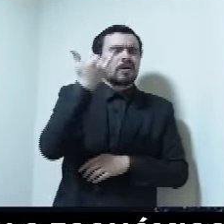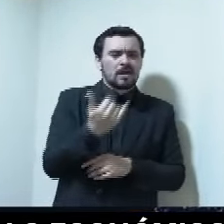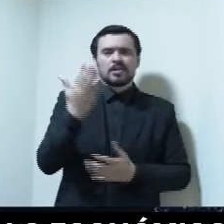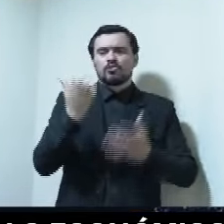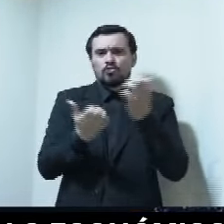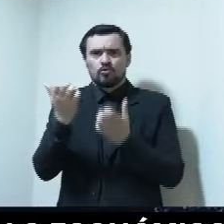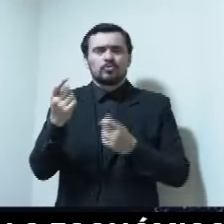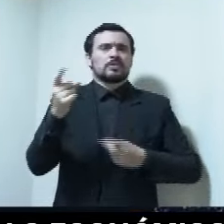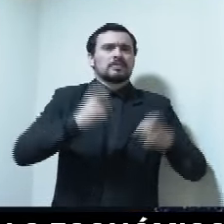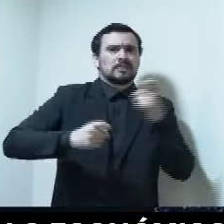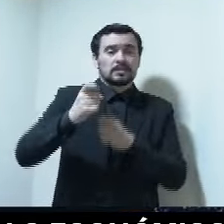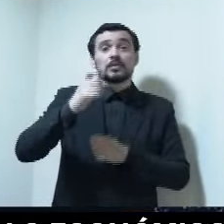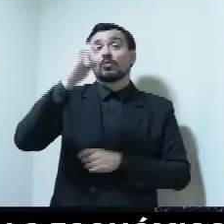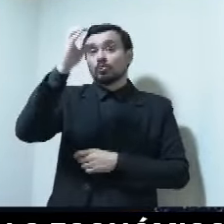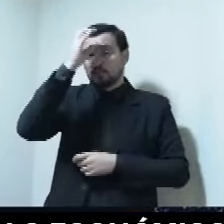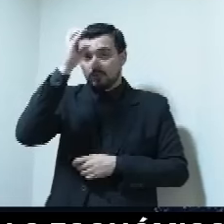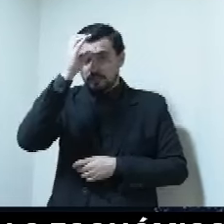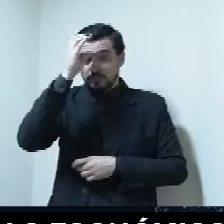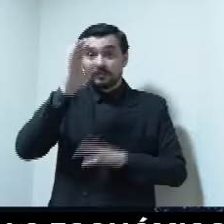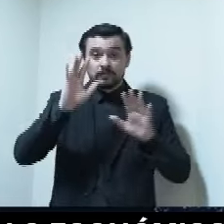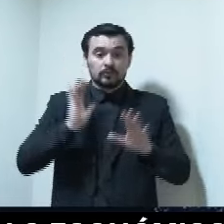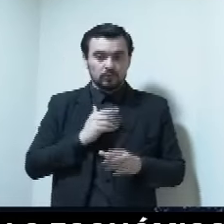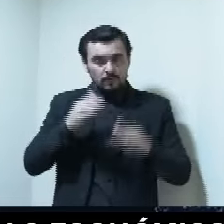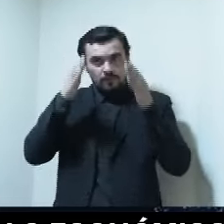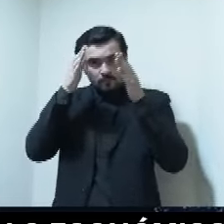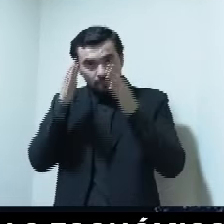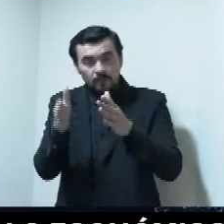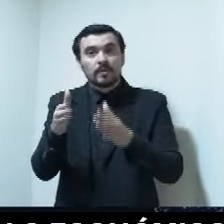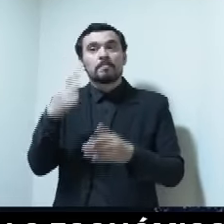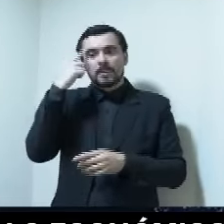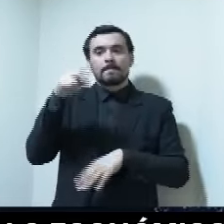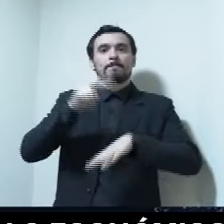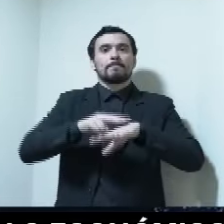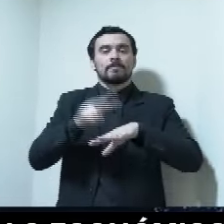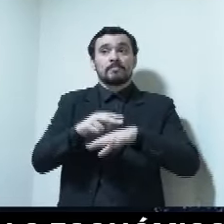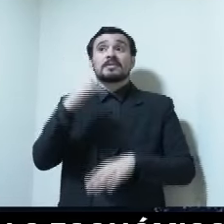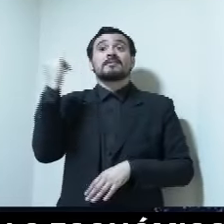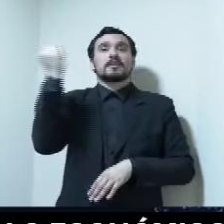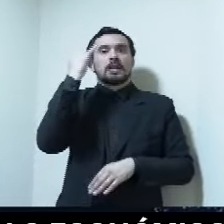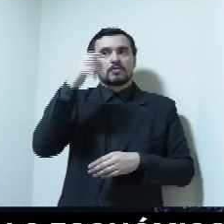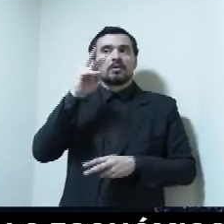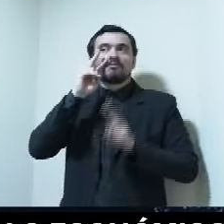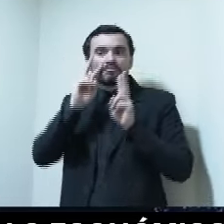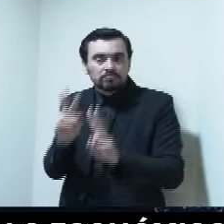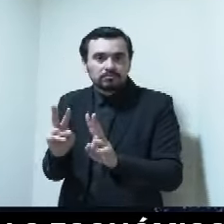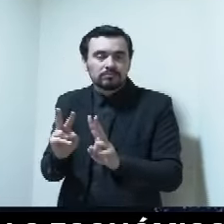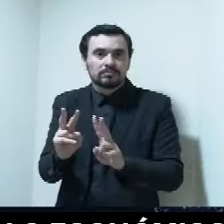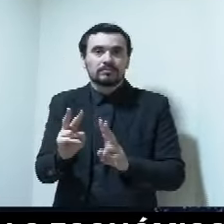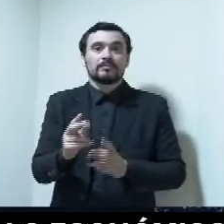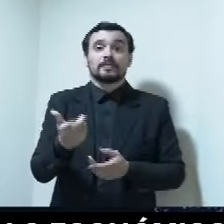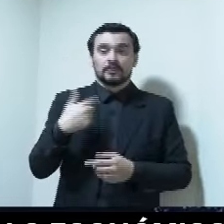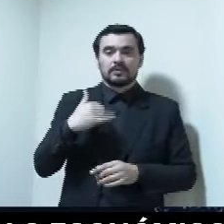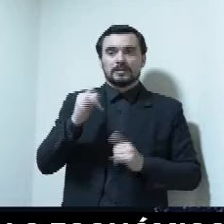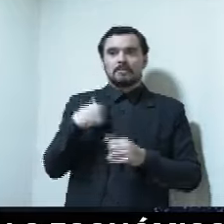económico, estratégico y cultural. Estamos enfocados en posicionar a Paraguay a nivel internacional. He